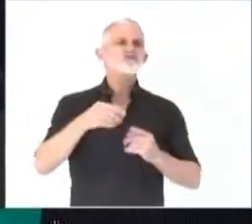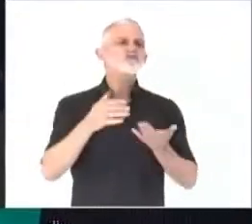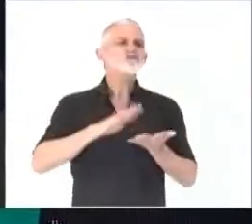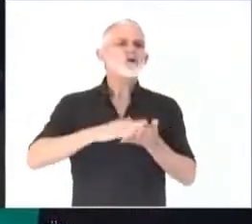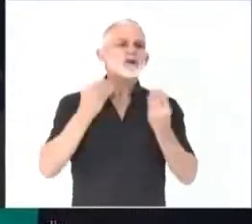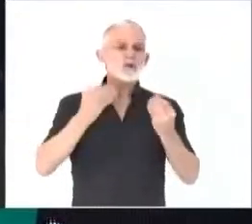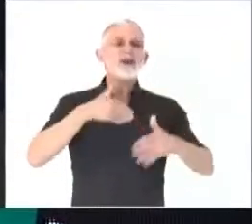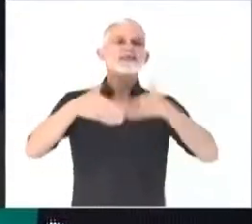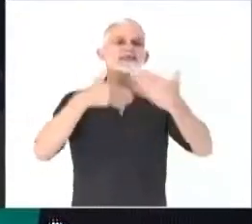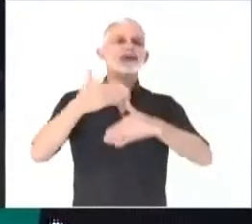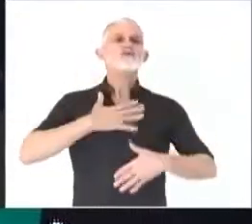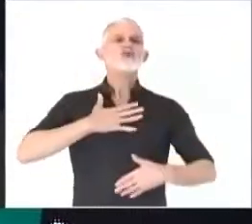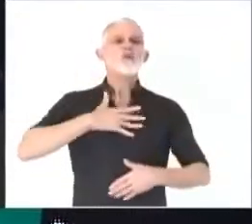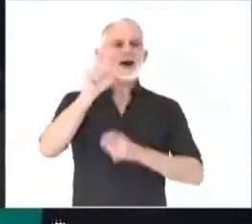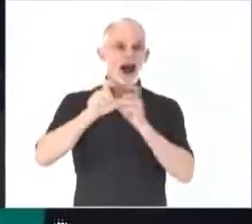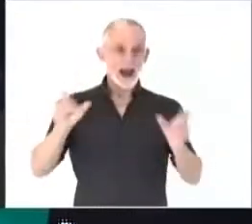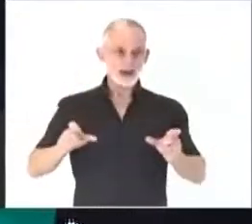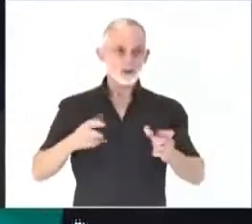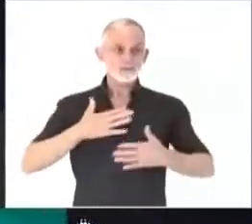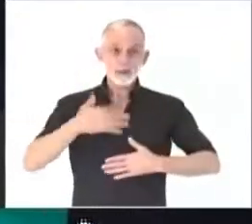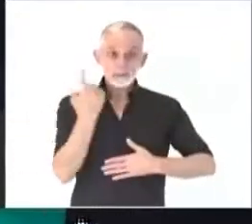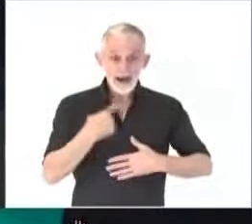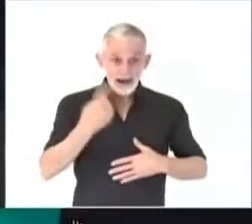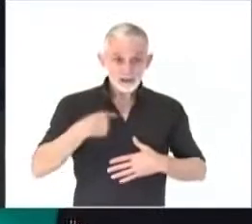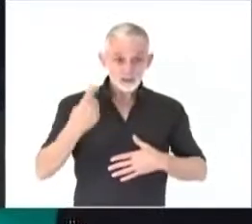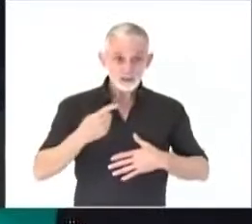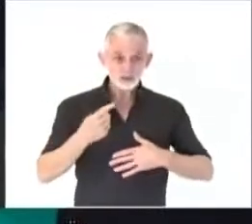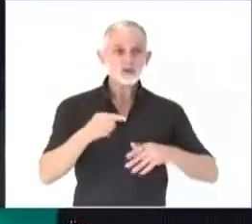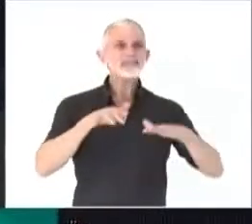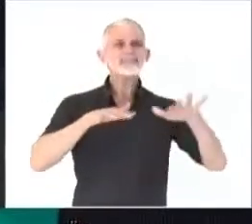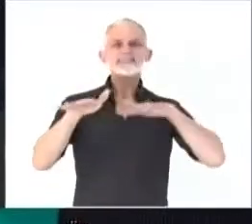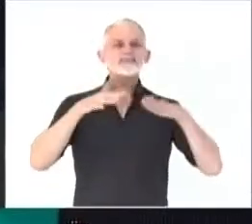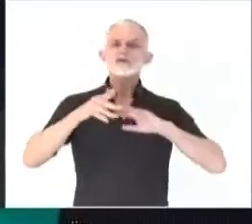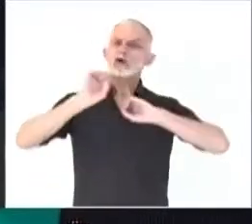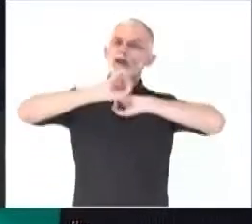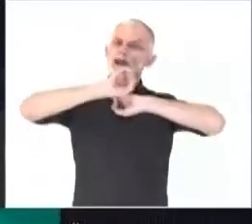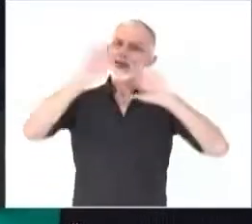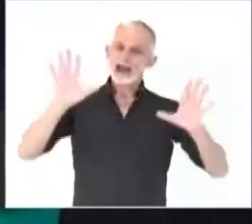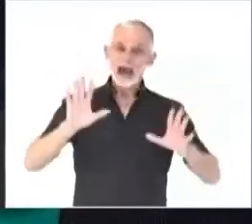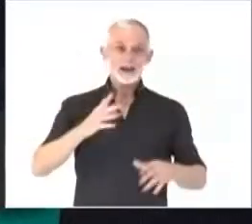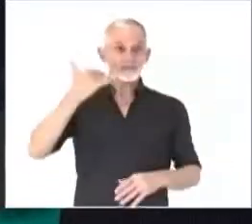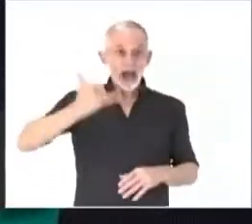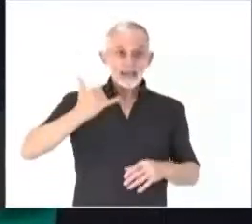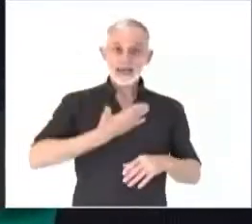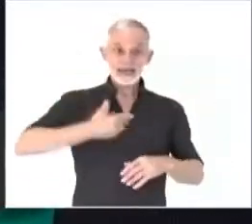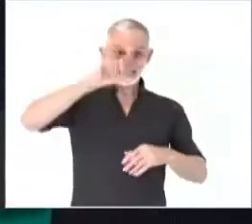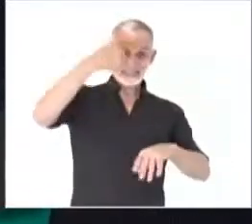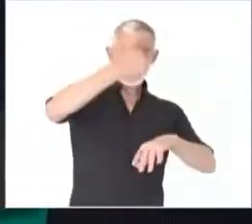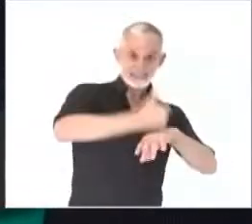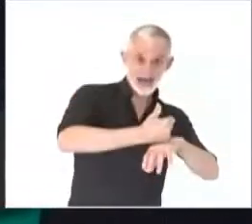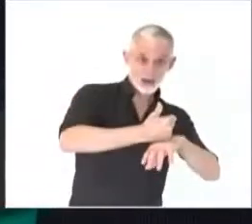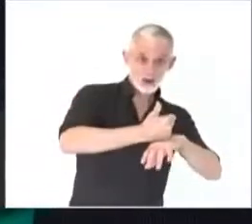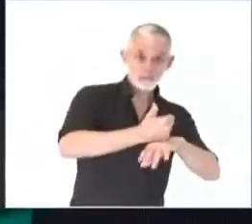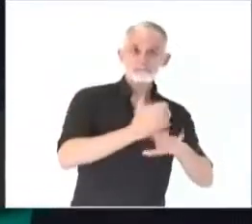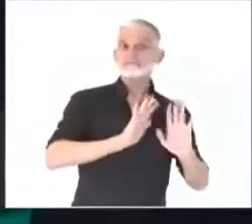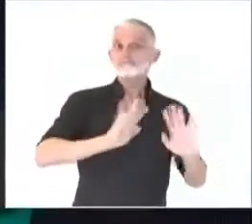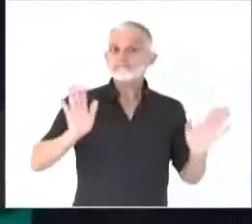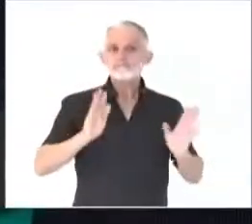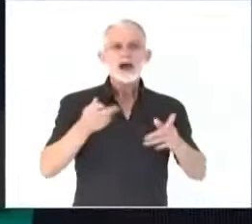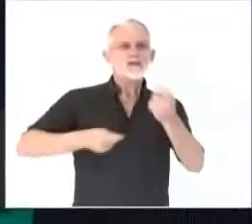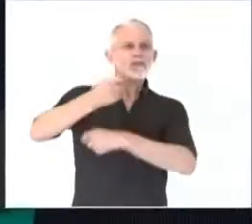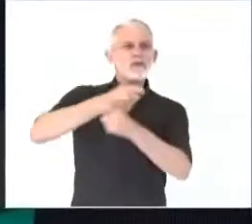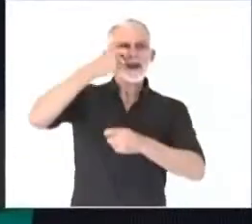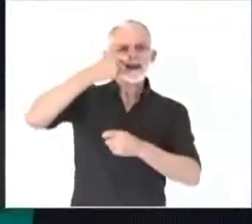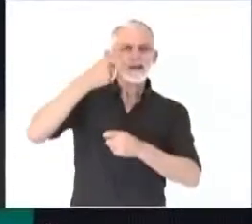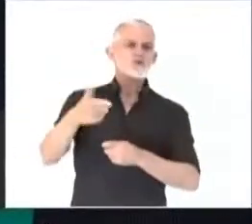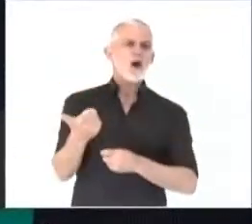de desarrollo humano para nosotros hay una situación que es Clara donde hay estado no hay narcos por